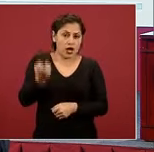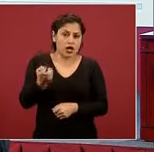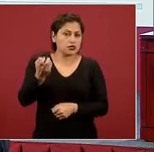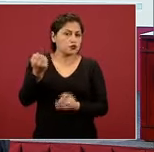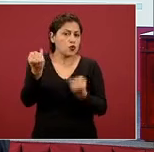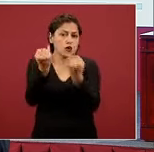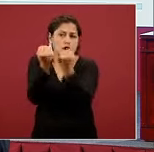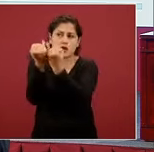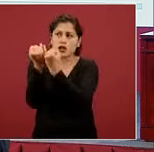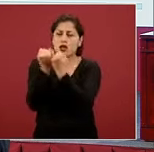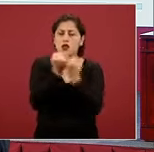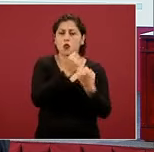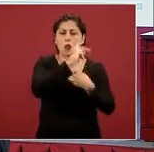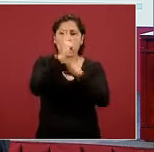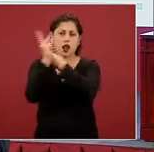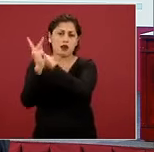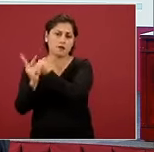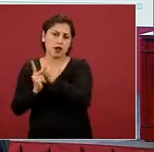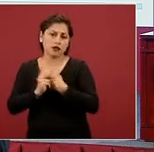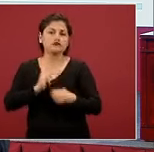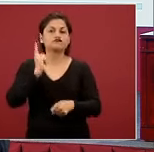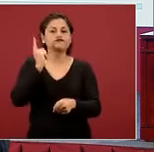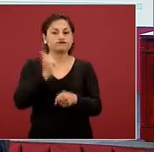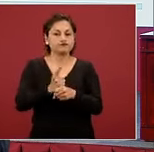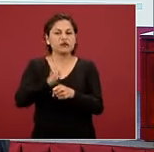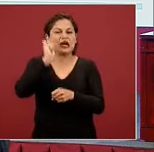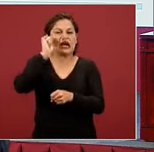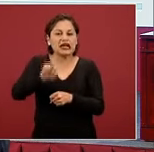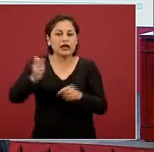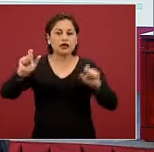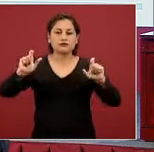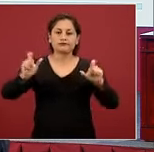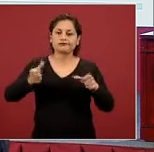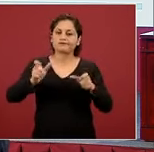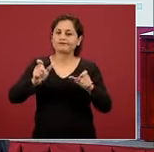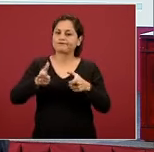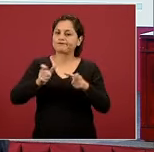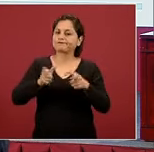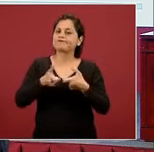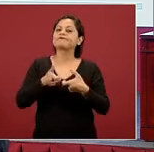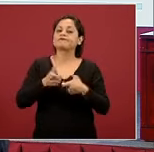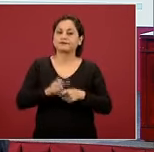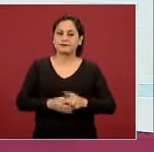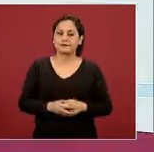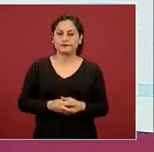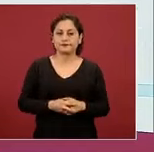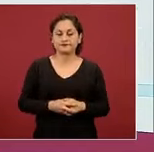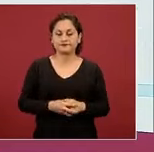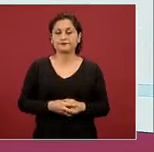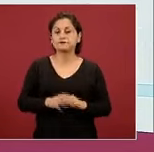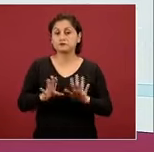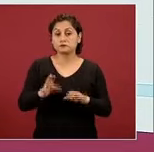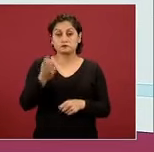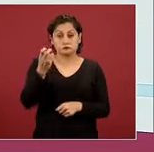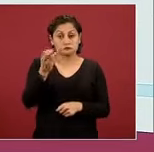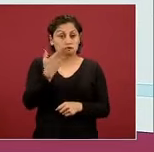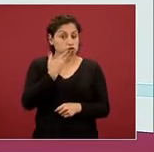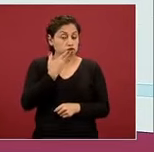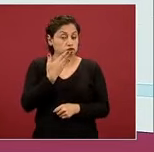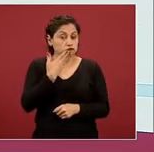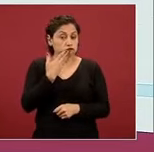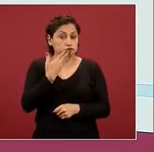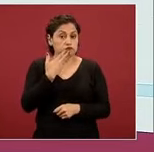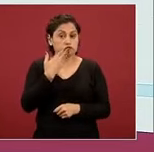países como indicativa de un cambio en la intensidad epidémica. Vamos bien en ese sentido. Este es un indicador que hoy está